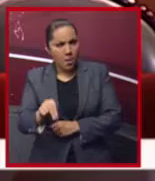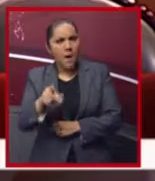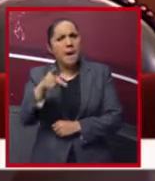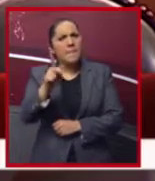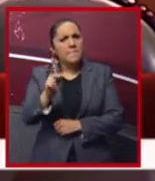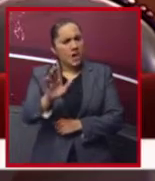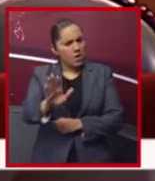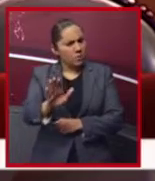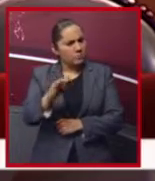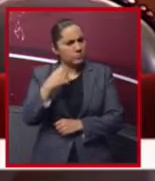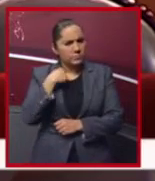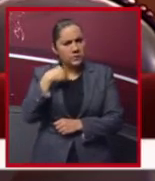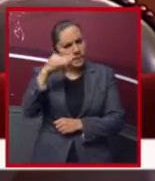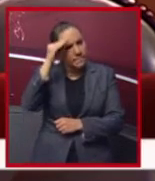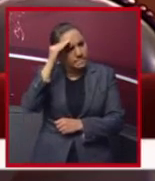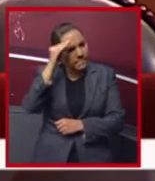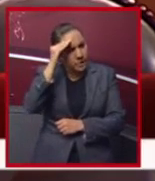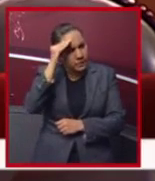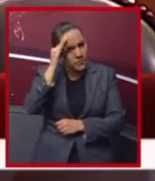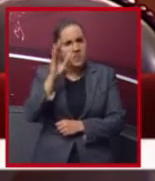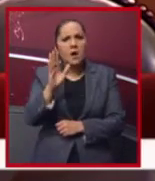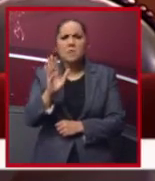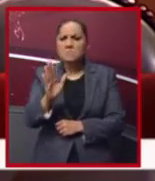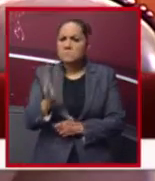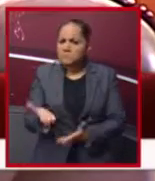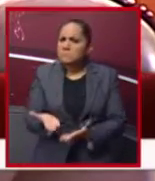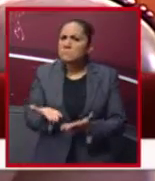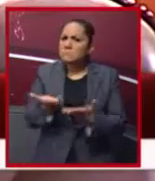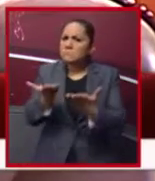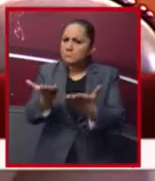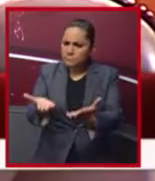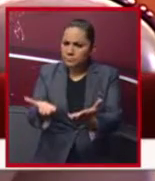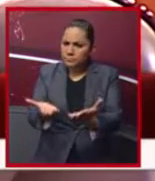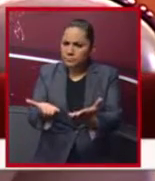decidimos dar una prueba